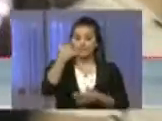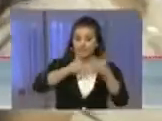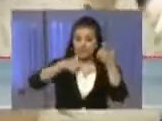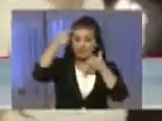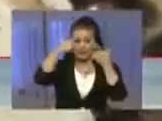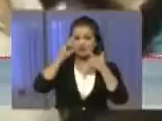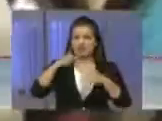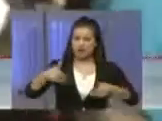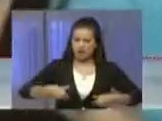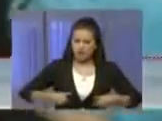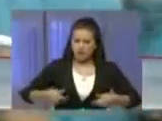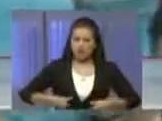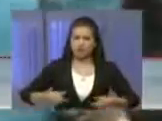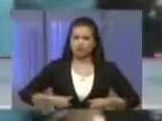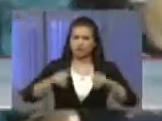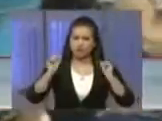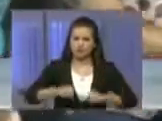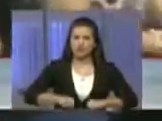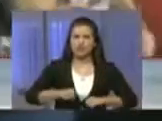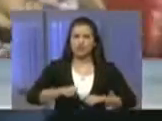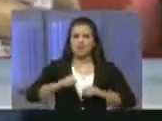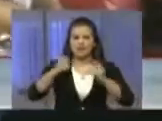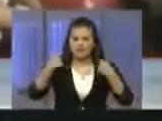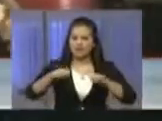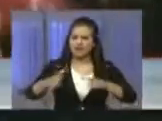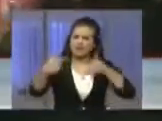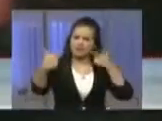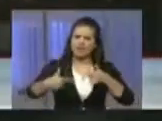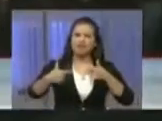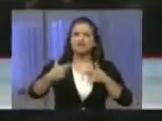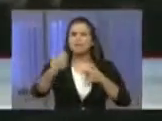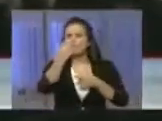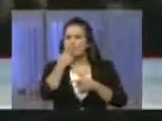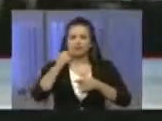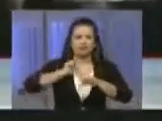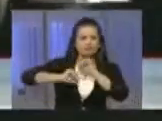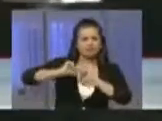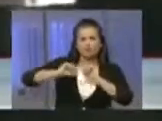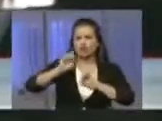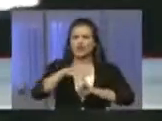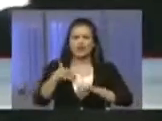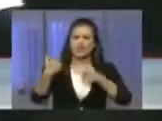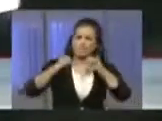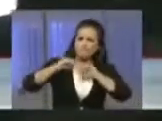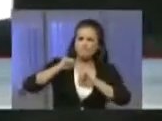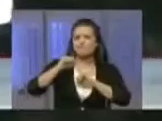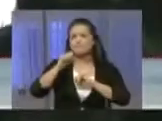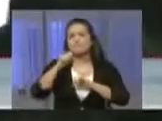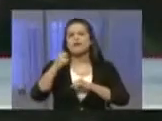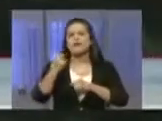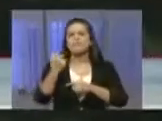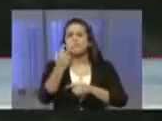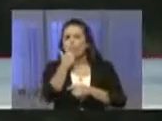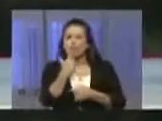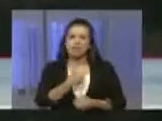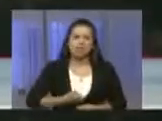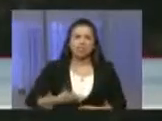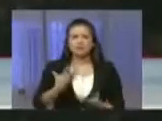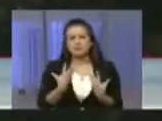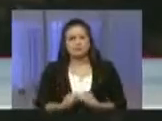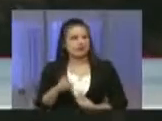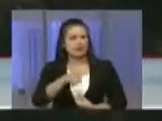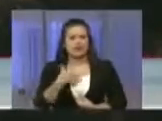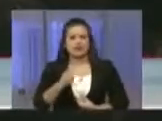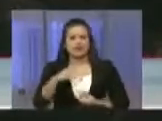el esfuerzo por enfrentar el enemigo fundamental que es la pobreza y llegó un momento que el 5% de la pobreza